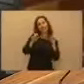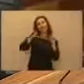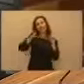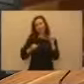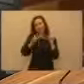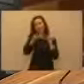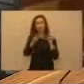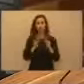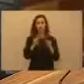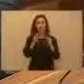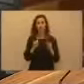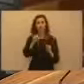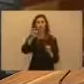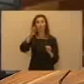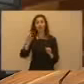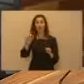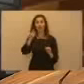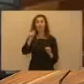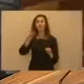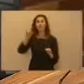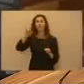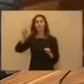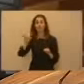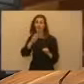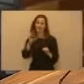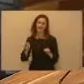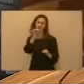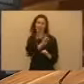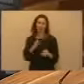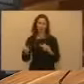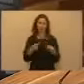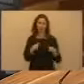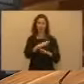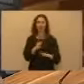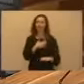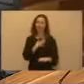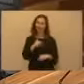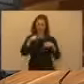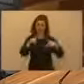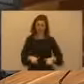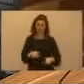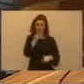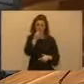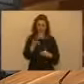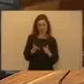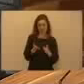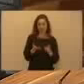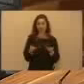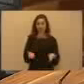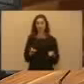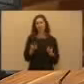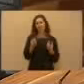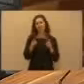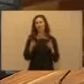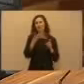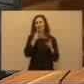presidente, José Ángel Fernández Villa, llevan 30 años en este negocio, todo queda en casa. Le aviso, ahórrese decir que mi